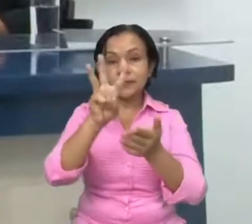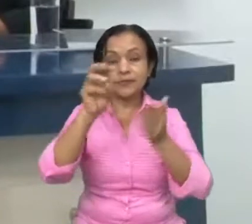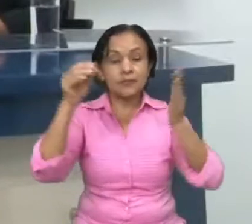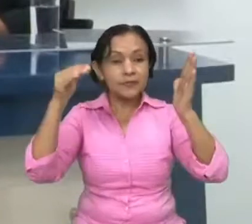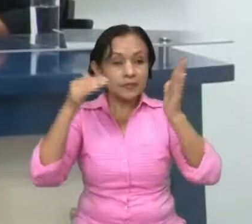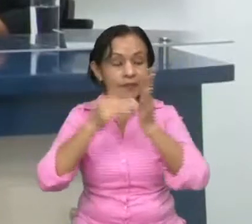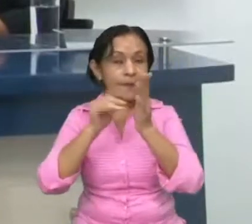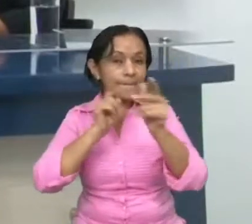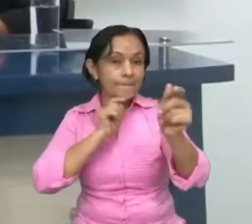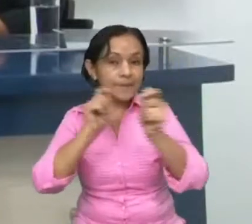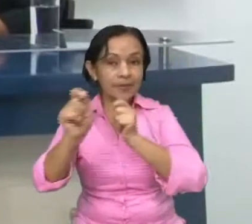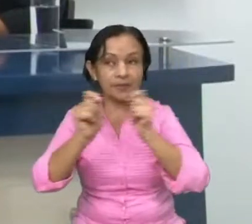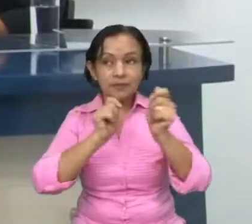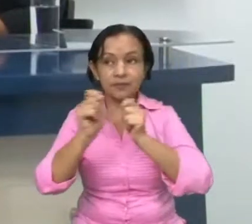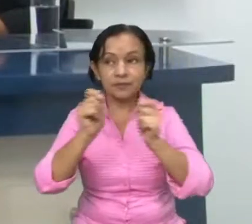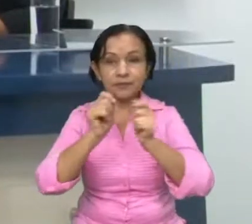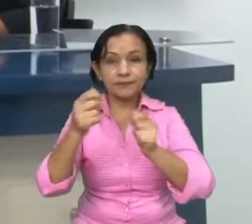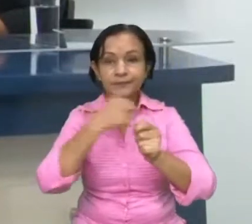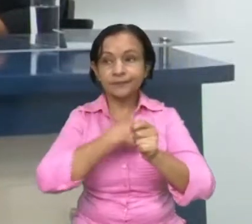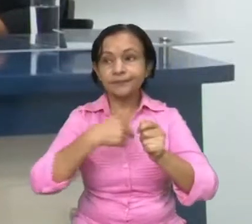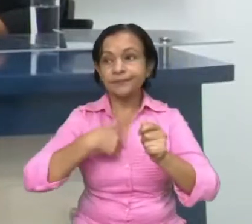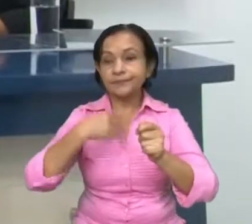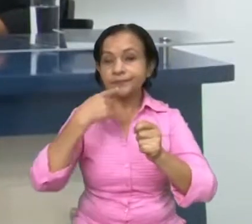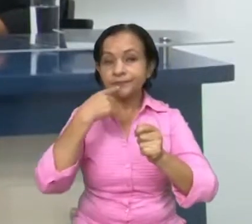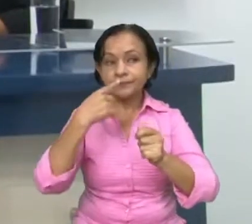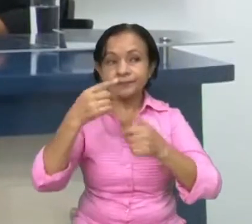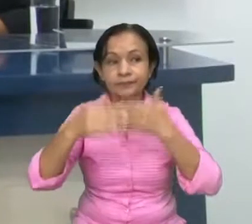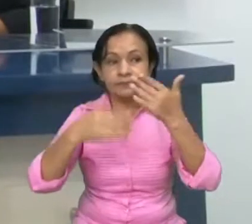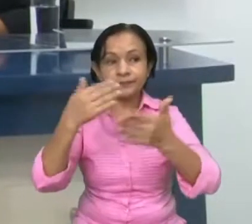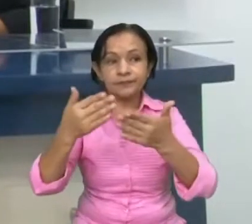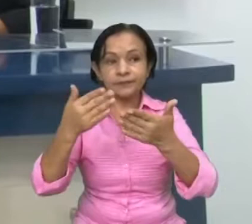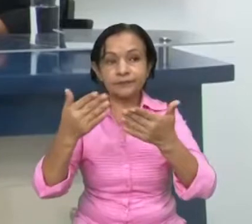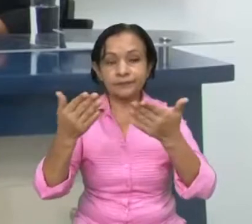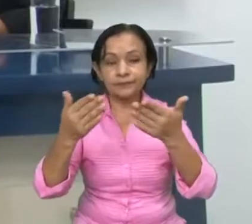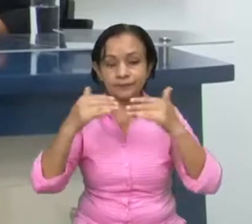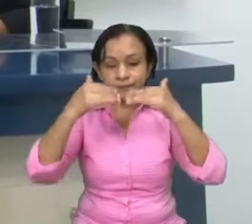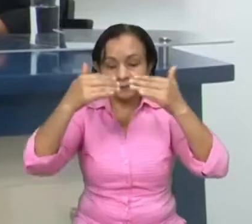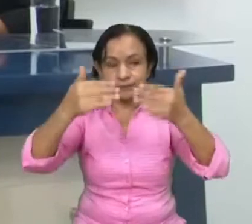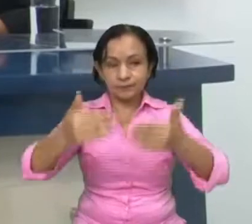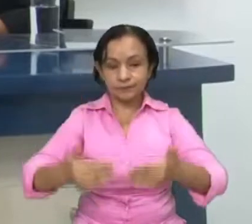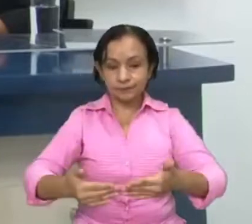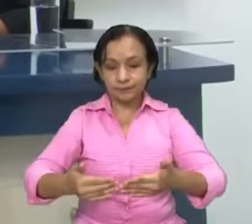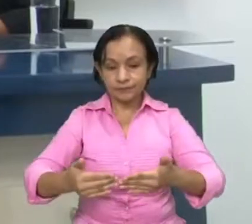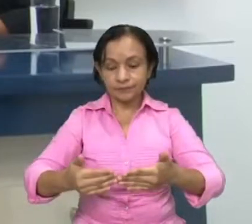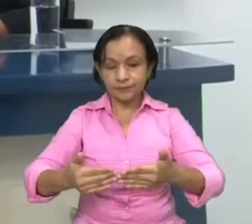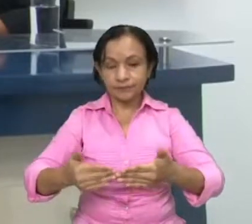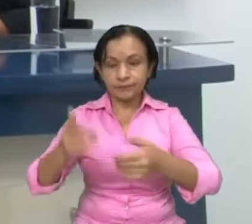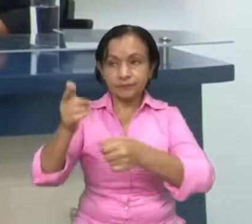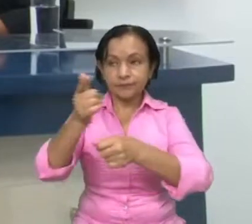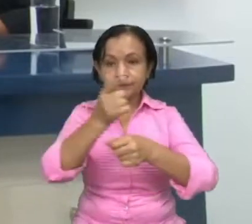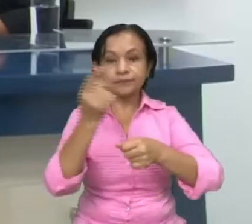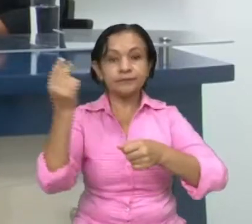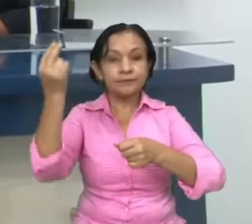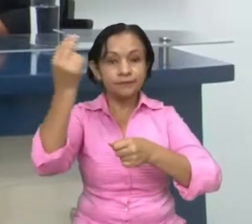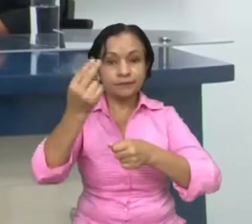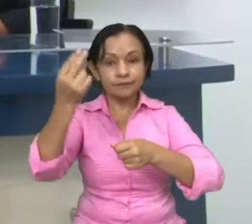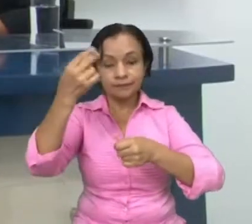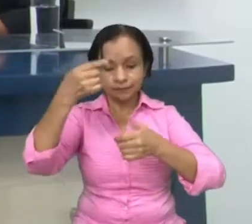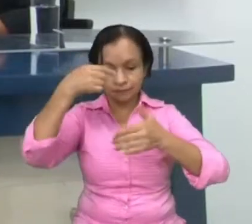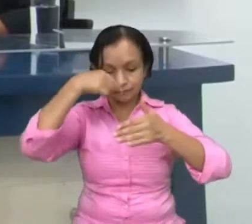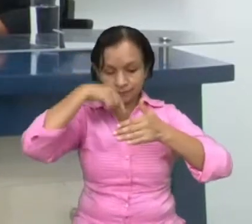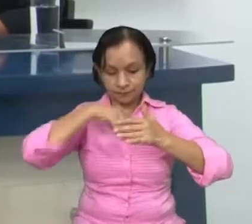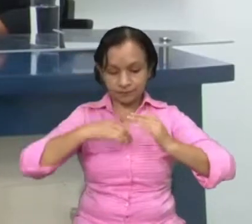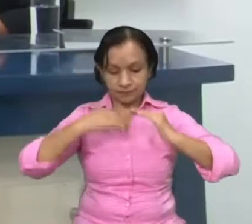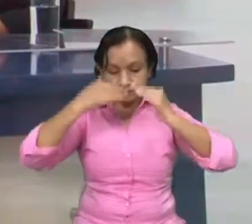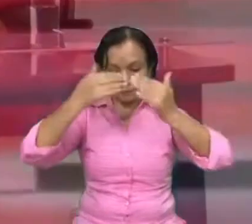$130.000. Esto incluye un proceso de un fetoscopio, que son las cámaras y los equipos que se utilizan para entrar al vientre